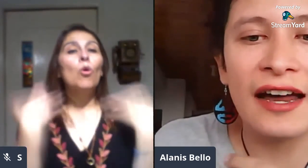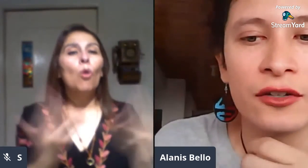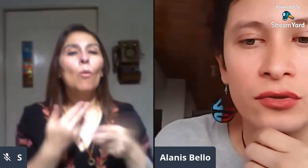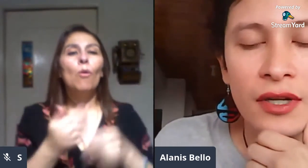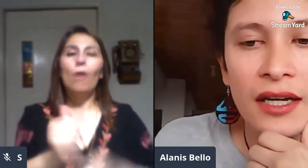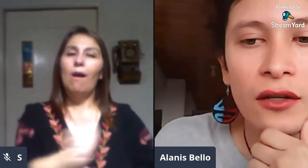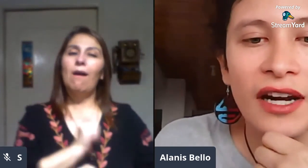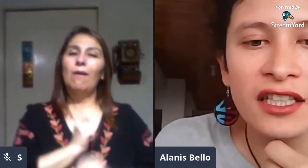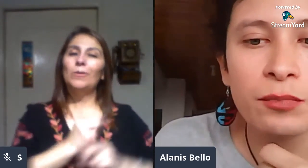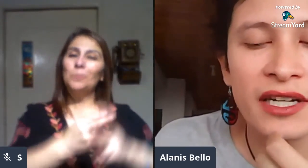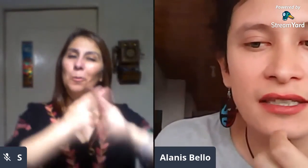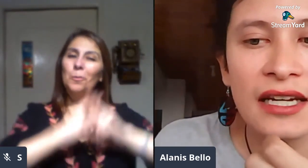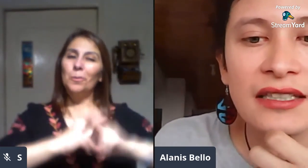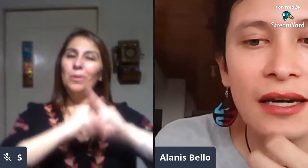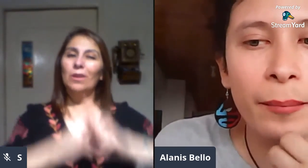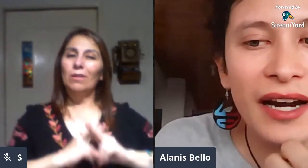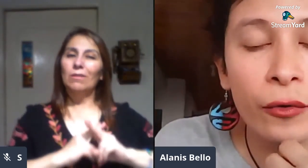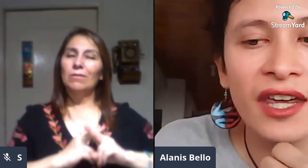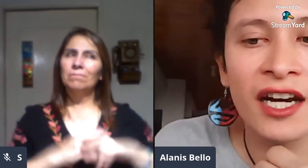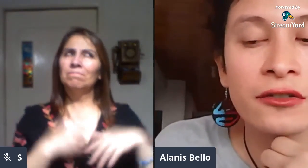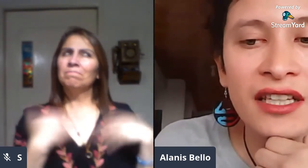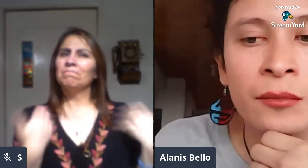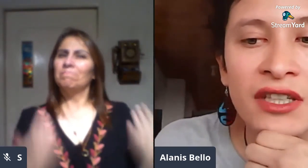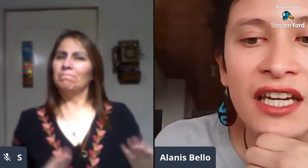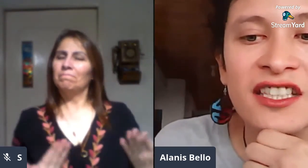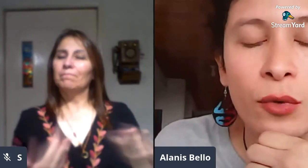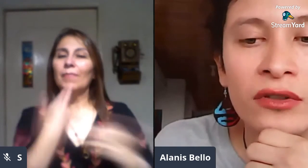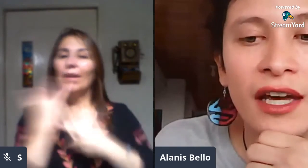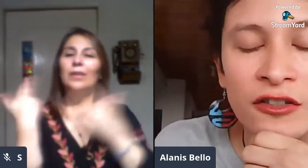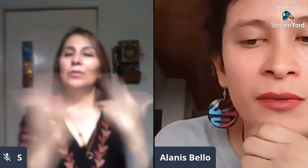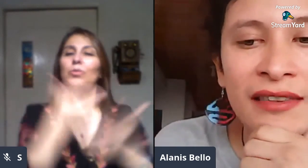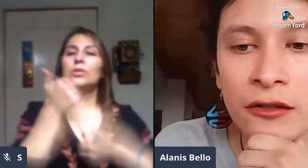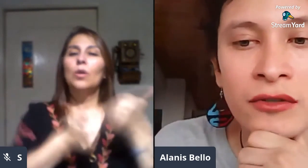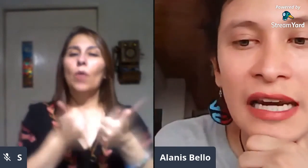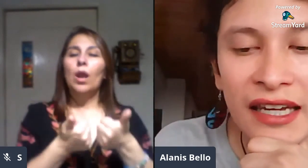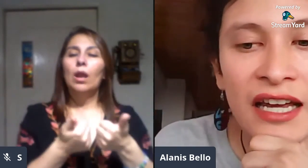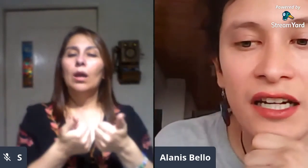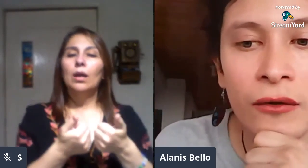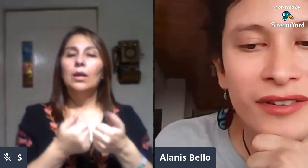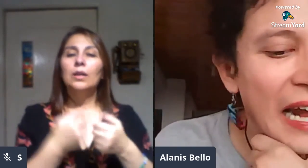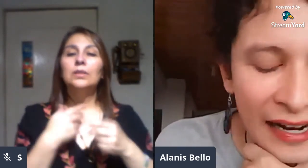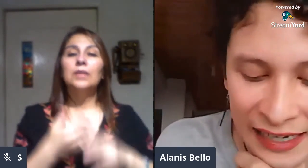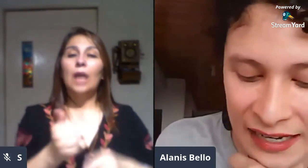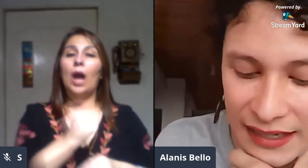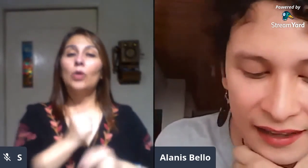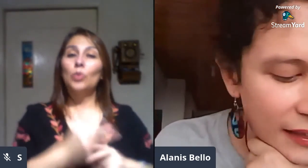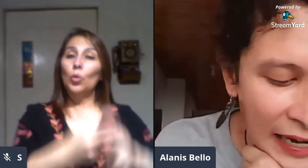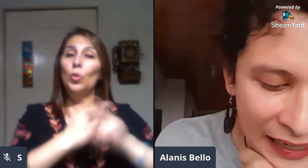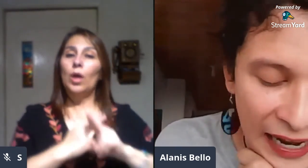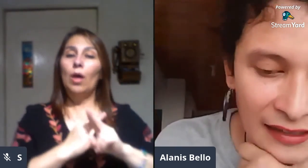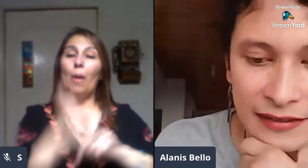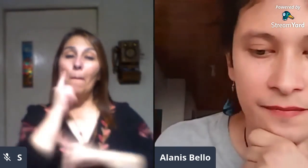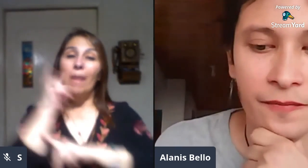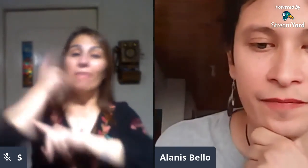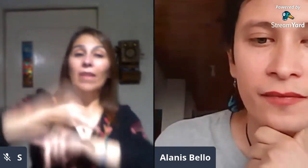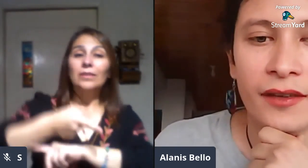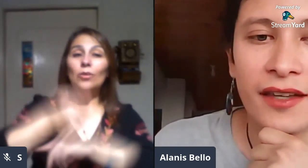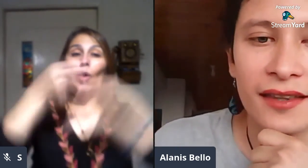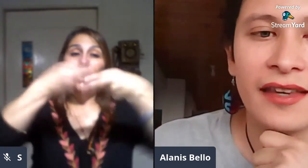podemos cuidarnos. Y una respuesta es que para cuidarnos tenemos que desmontar los mandatos del género, de la raza, de la